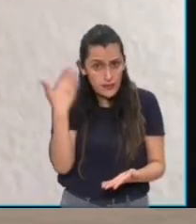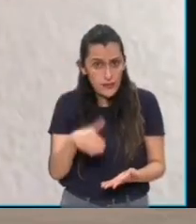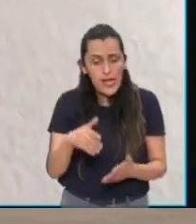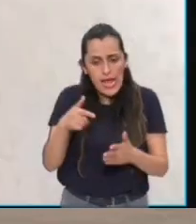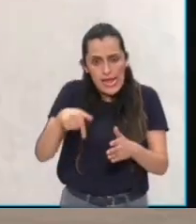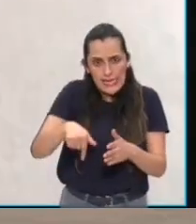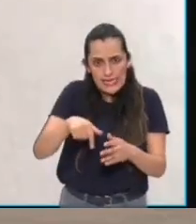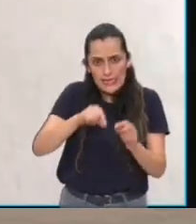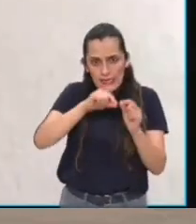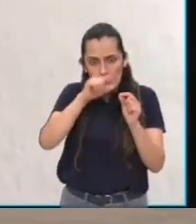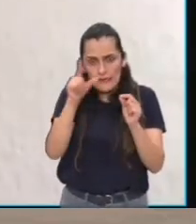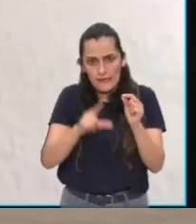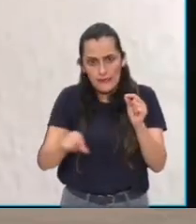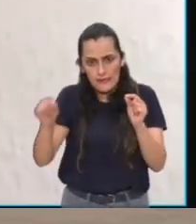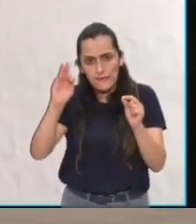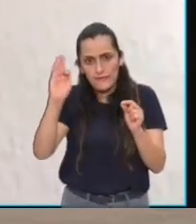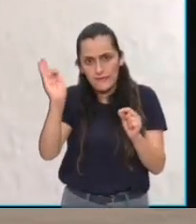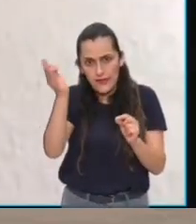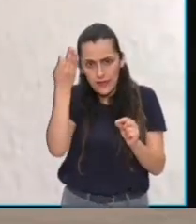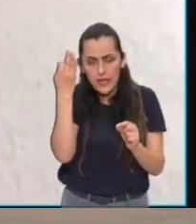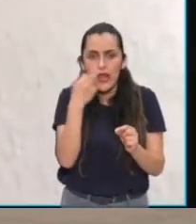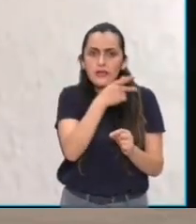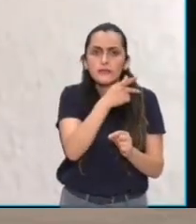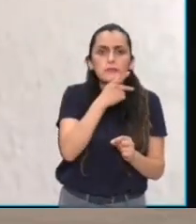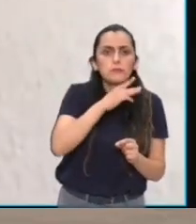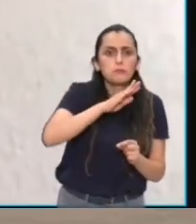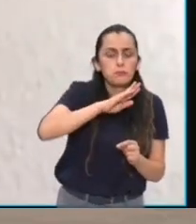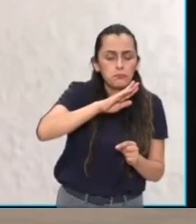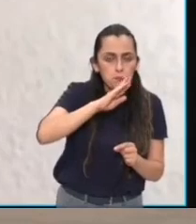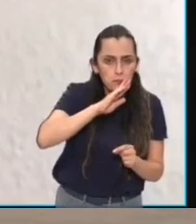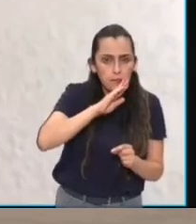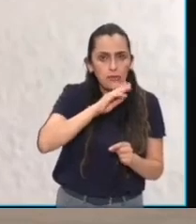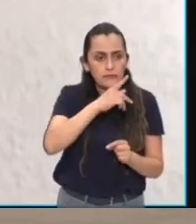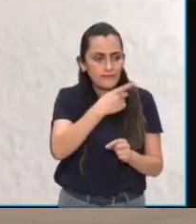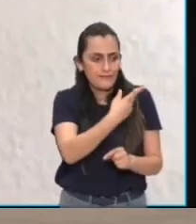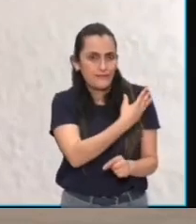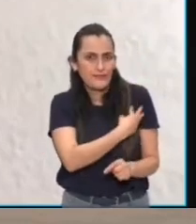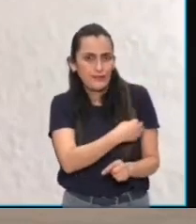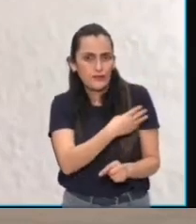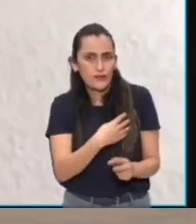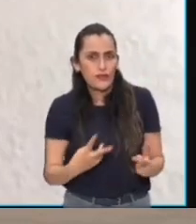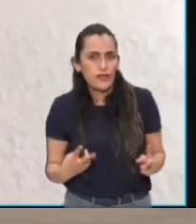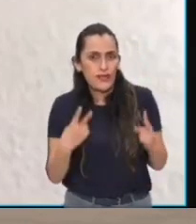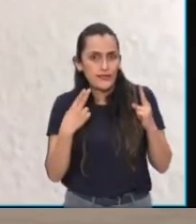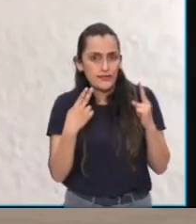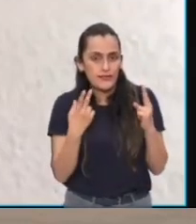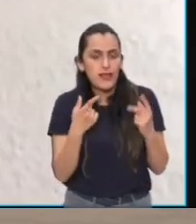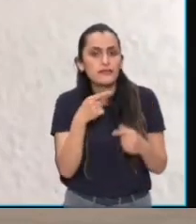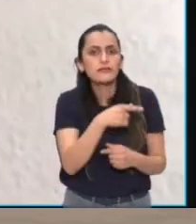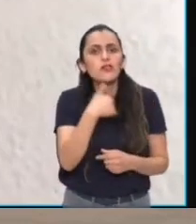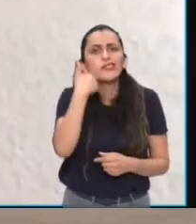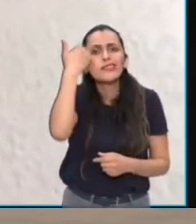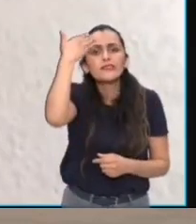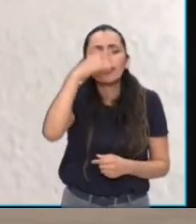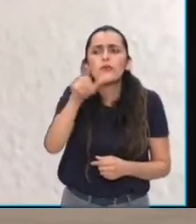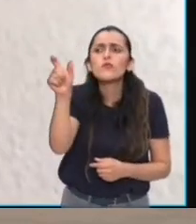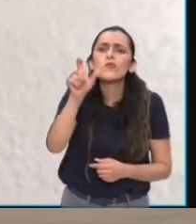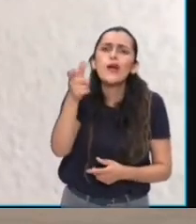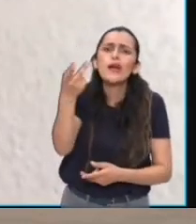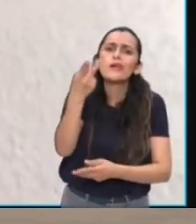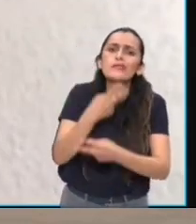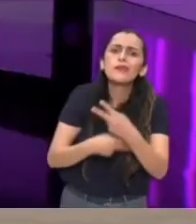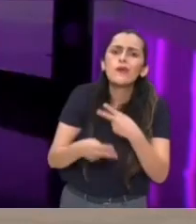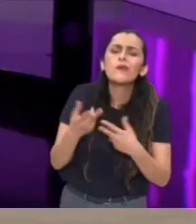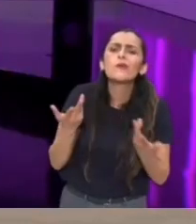nivel federal a favor de los padres y los madres y las madres de los niños con cáncer. Entonces quisiera saber realmente cuándo van a llegar, porque igual la